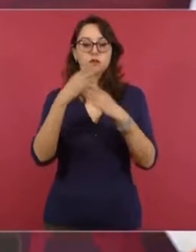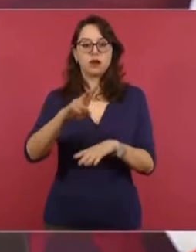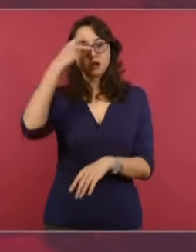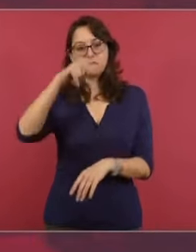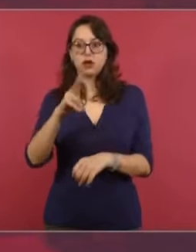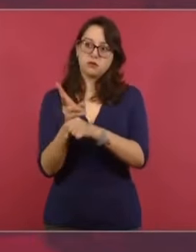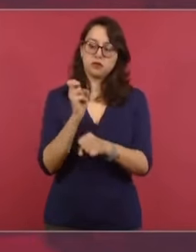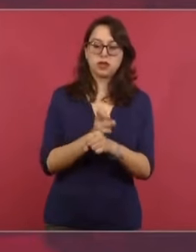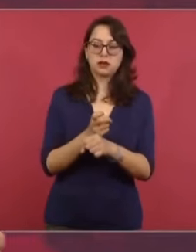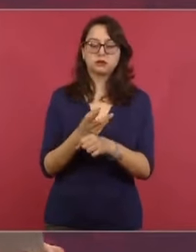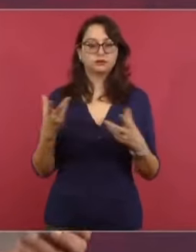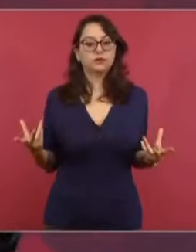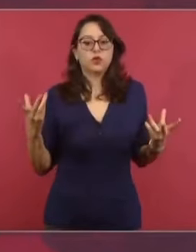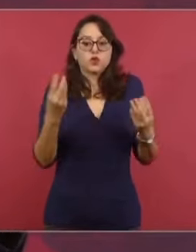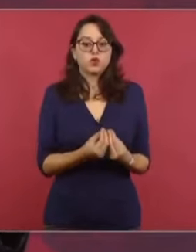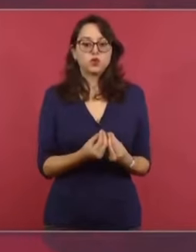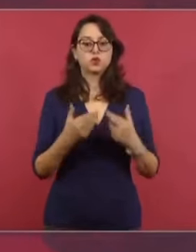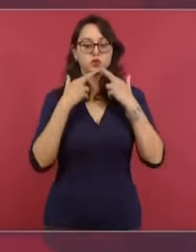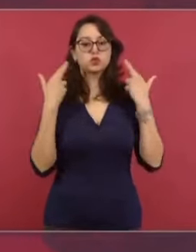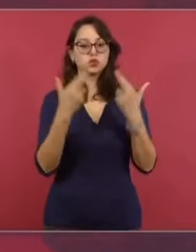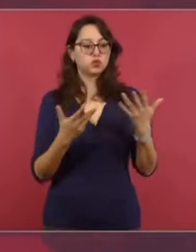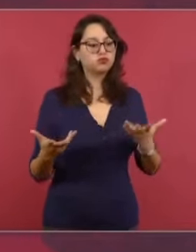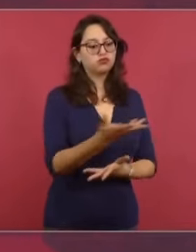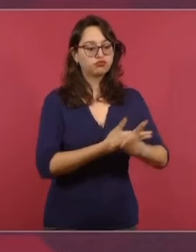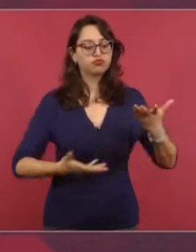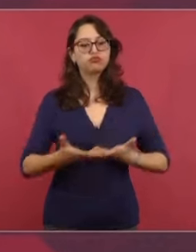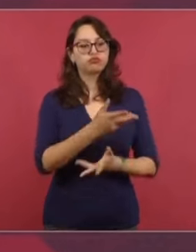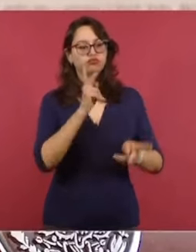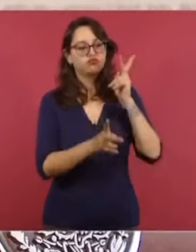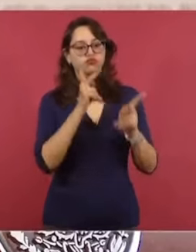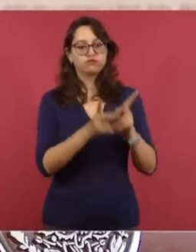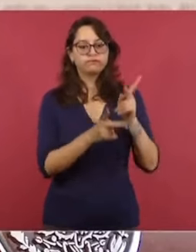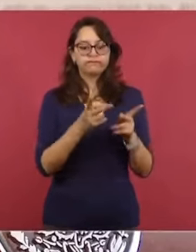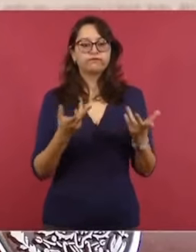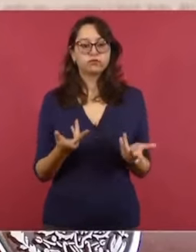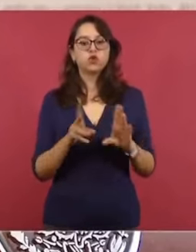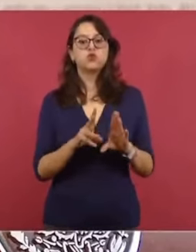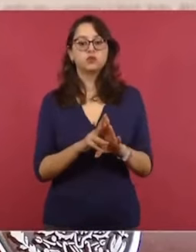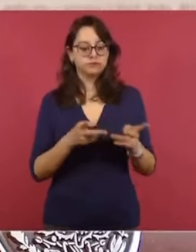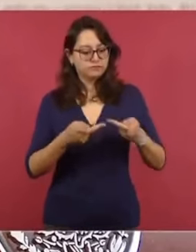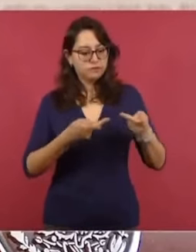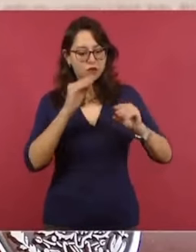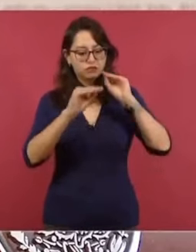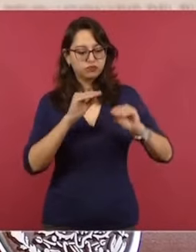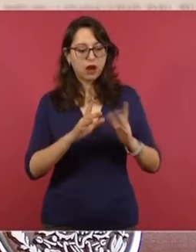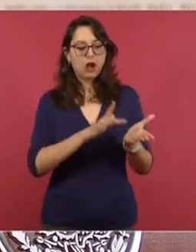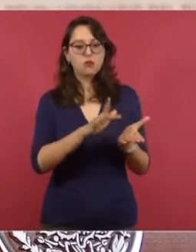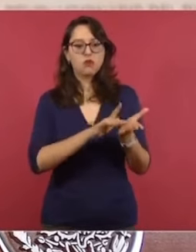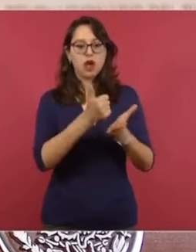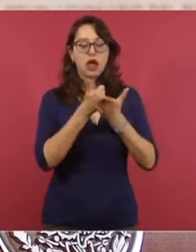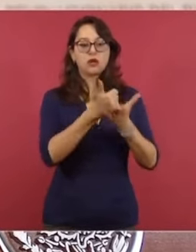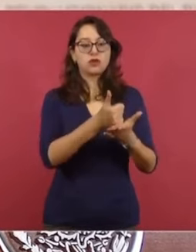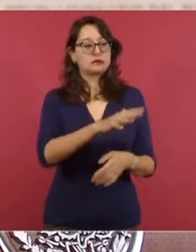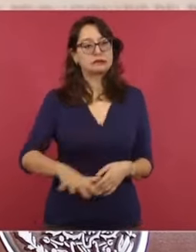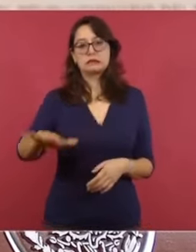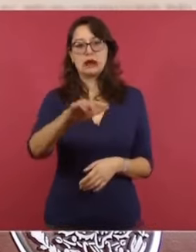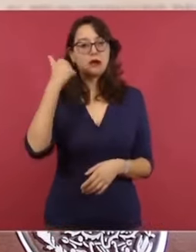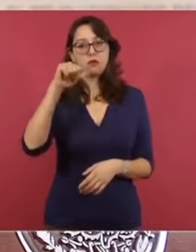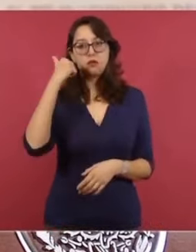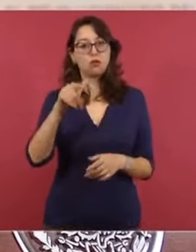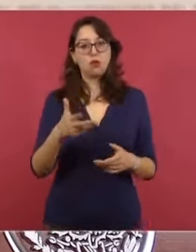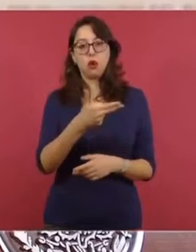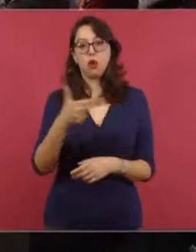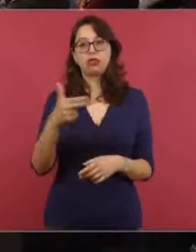México para que se lleve a cabo esta reunión con empresarios y en conjunto elaborar un plan para rehabilitar,